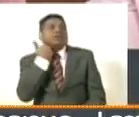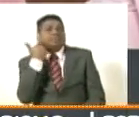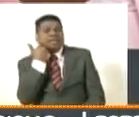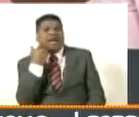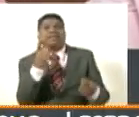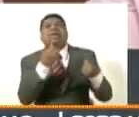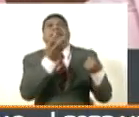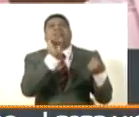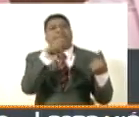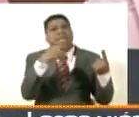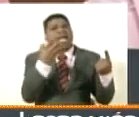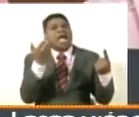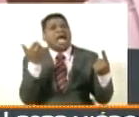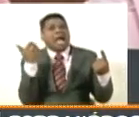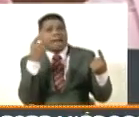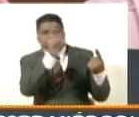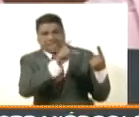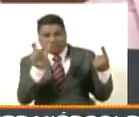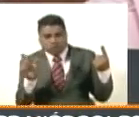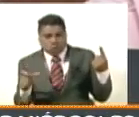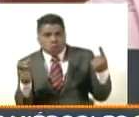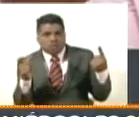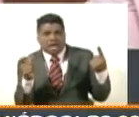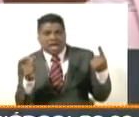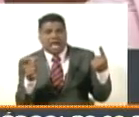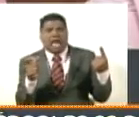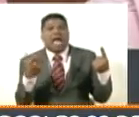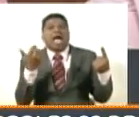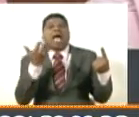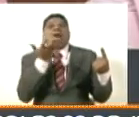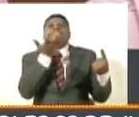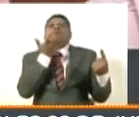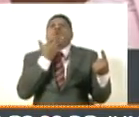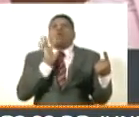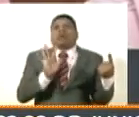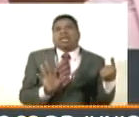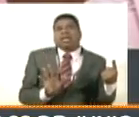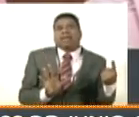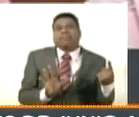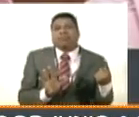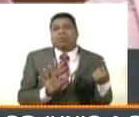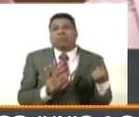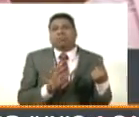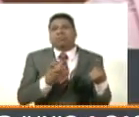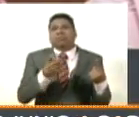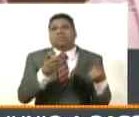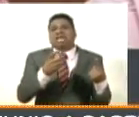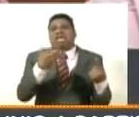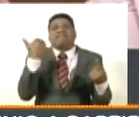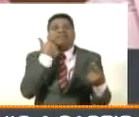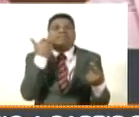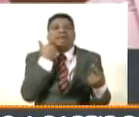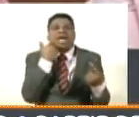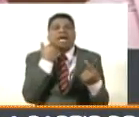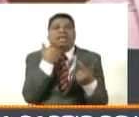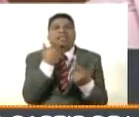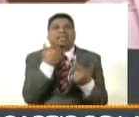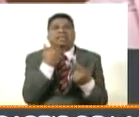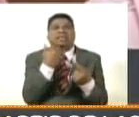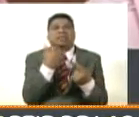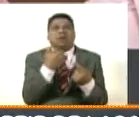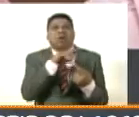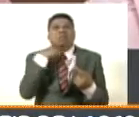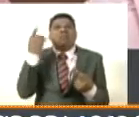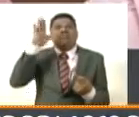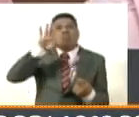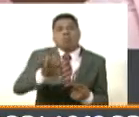al animal como al ser humano. El caso de la encefalitis equina, por ejemplo, que es una enfermedad letal en